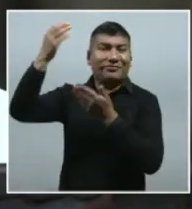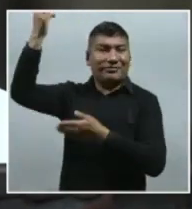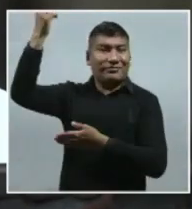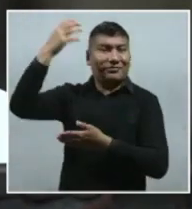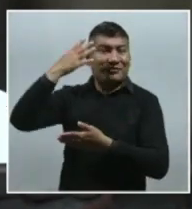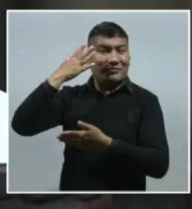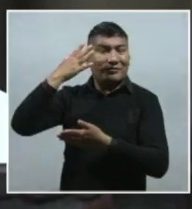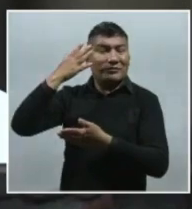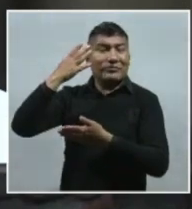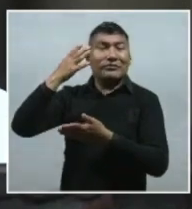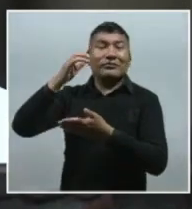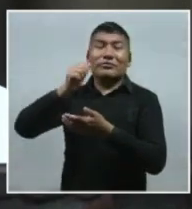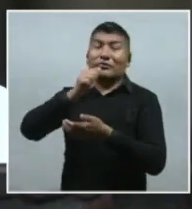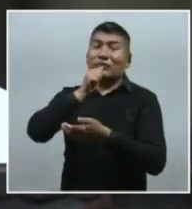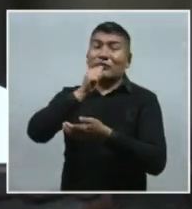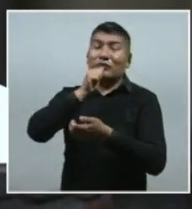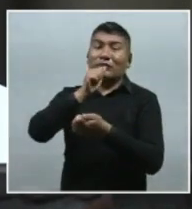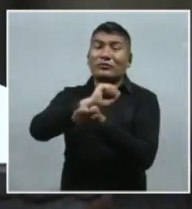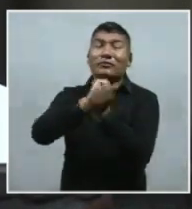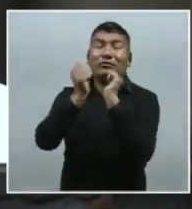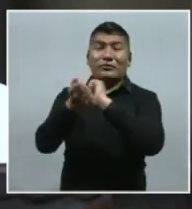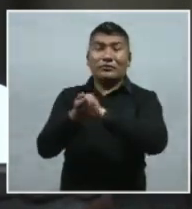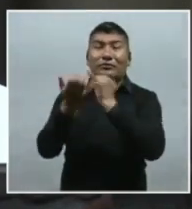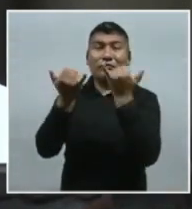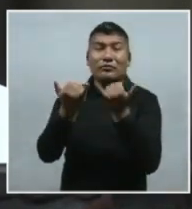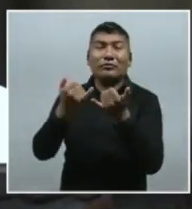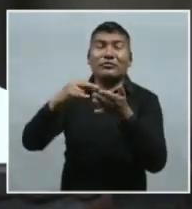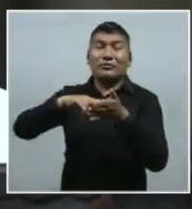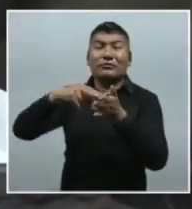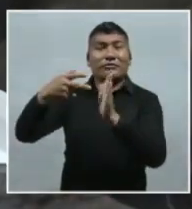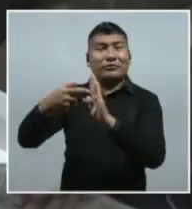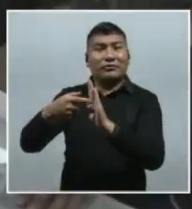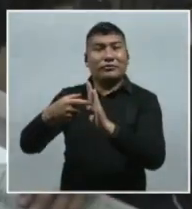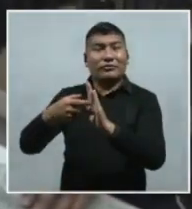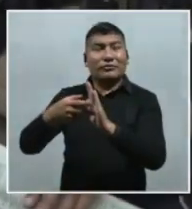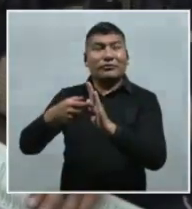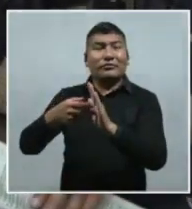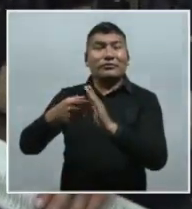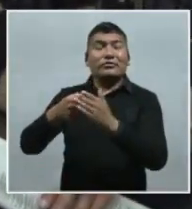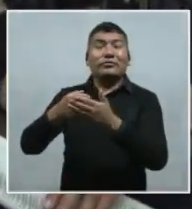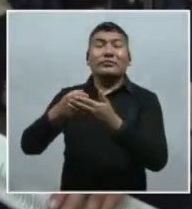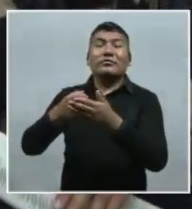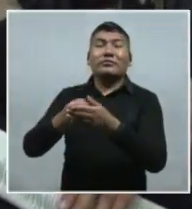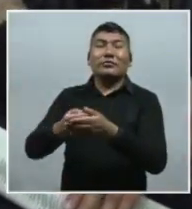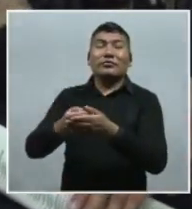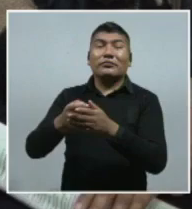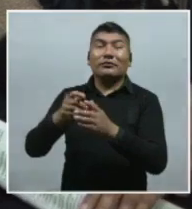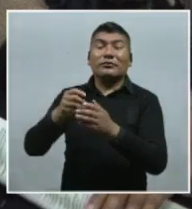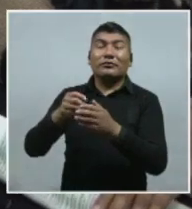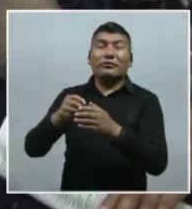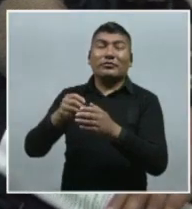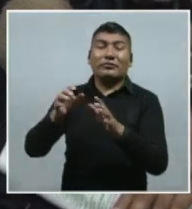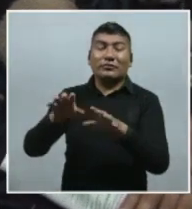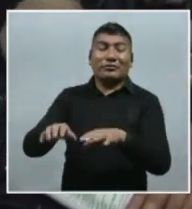ser símbolo de fecundidad de maternidad